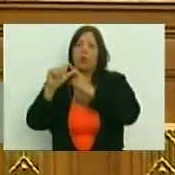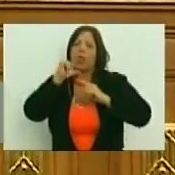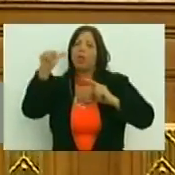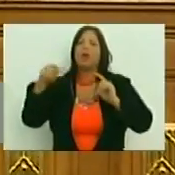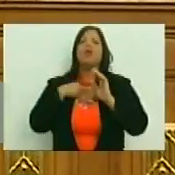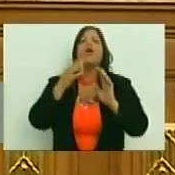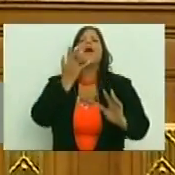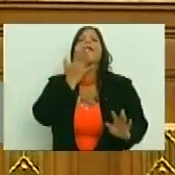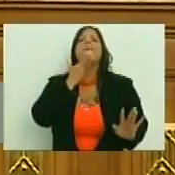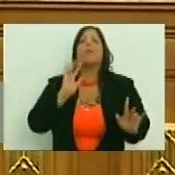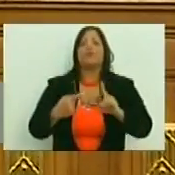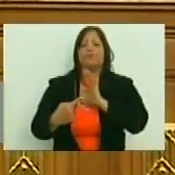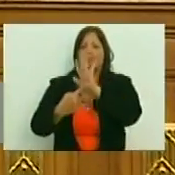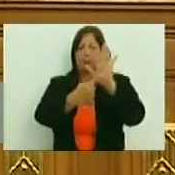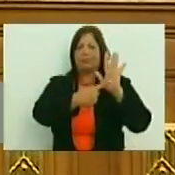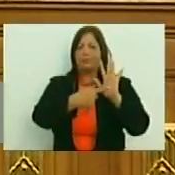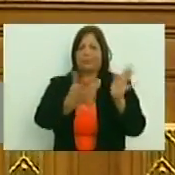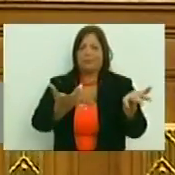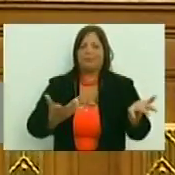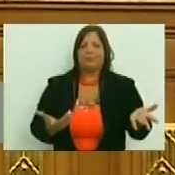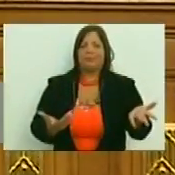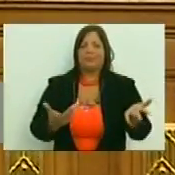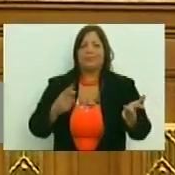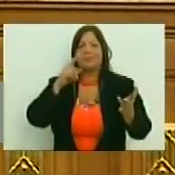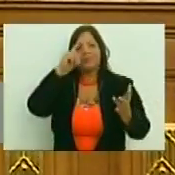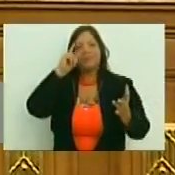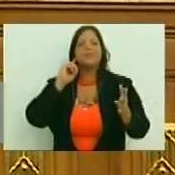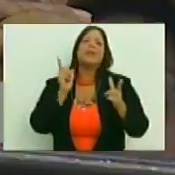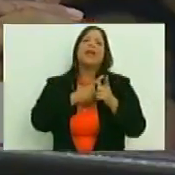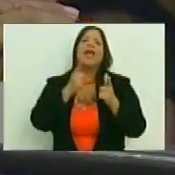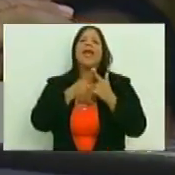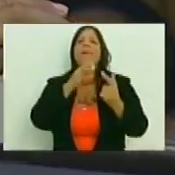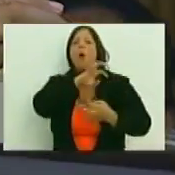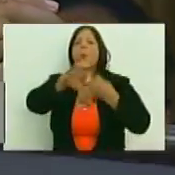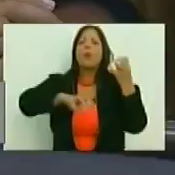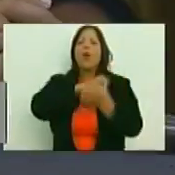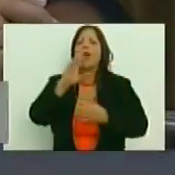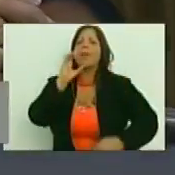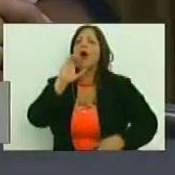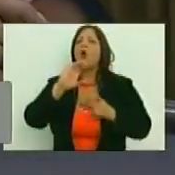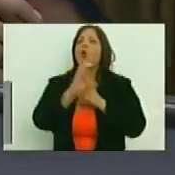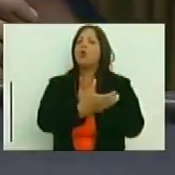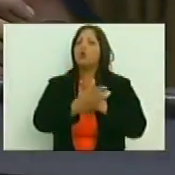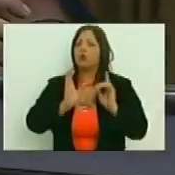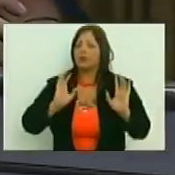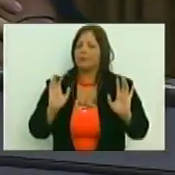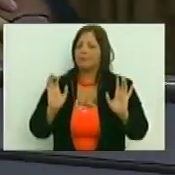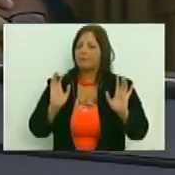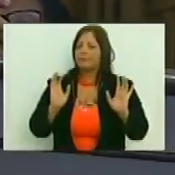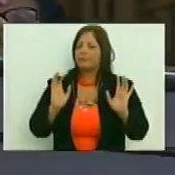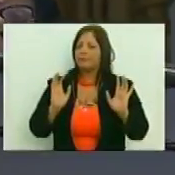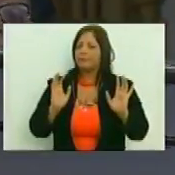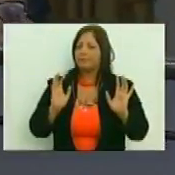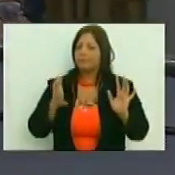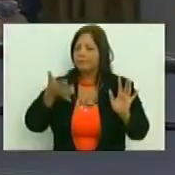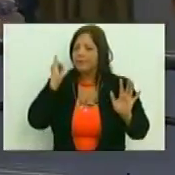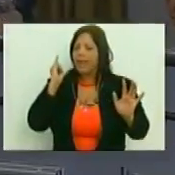voy a poner un ejemplo. ¿Acaso no es un problema cultural que